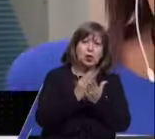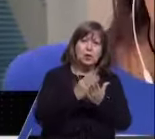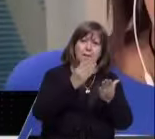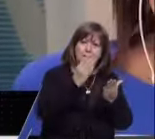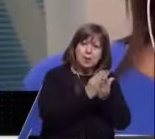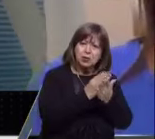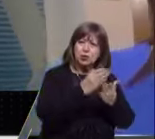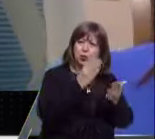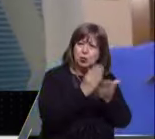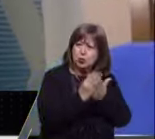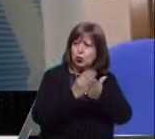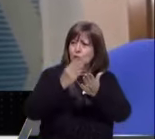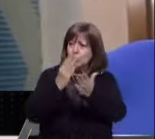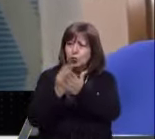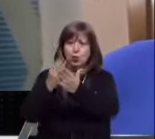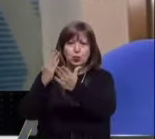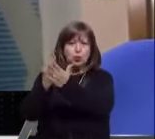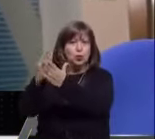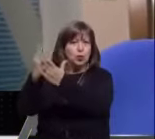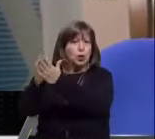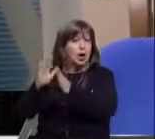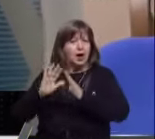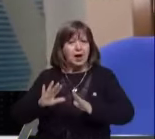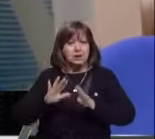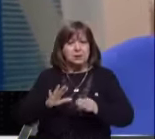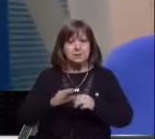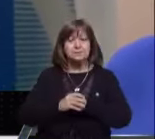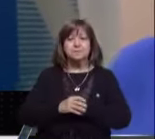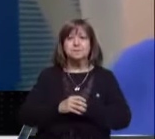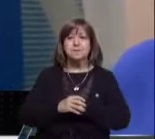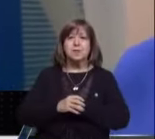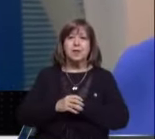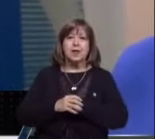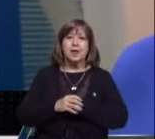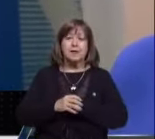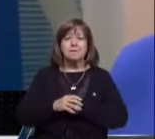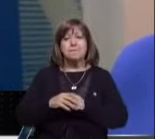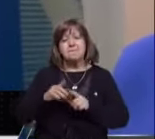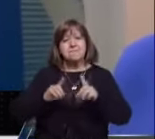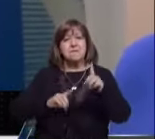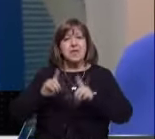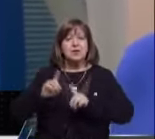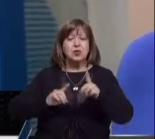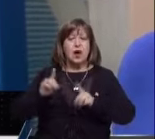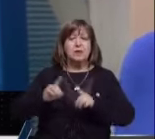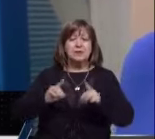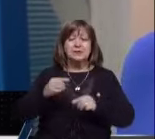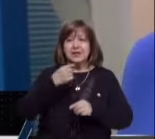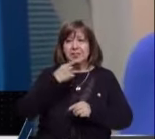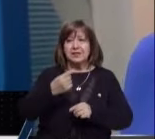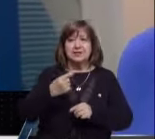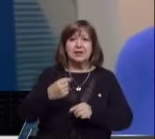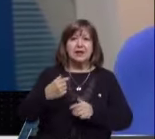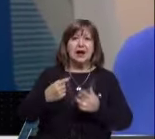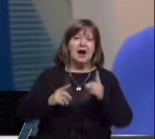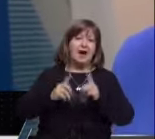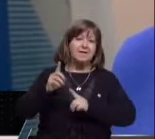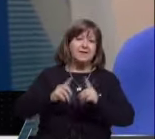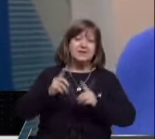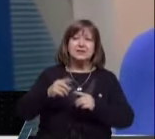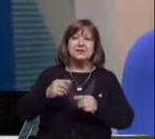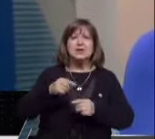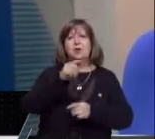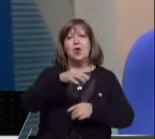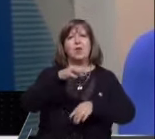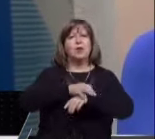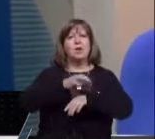situación. Sí, a ver, nosotros, por ahí me preguntan, pero ustedes se quejan, no viven mal. Creo que hay un error de concepto